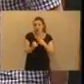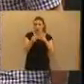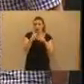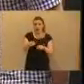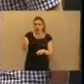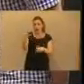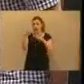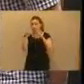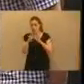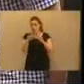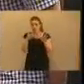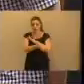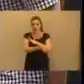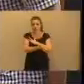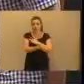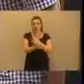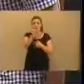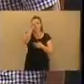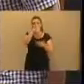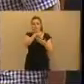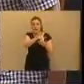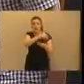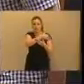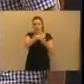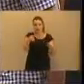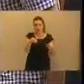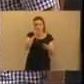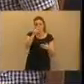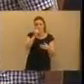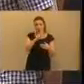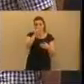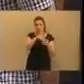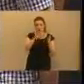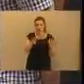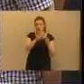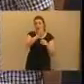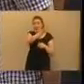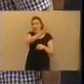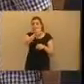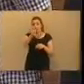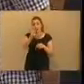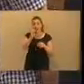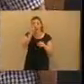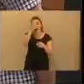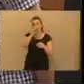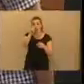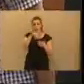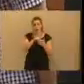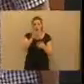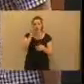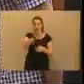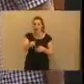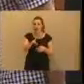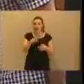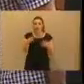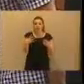que pasó de superar los 1.000 millones en 2009 a 330 en el 2015. Todo eso tiene